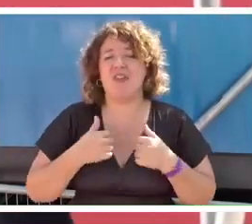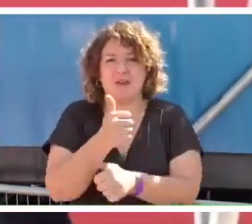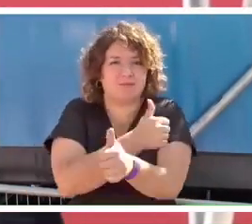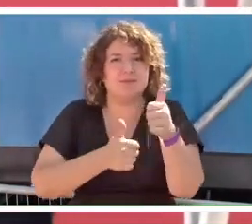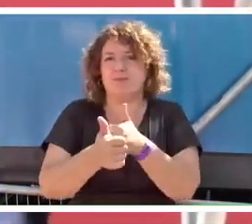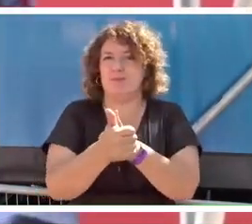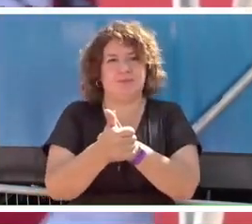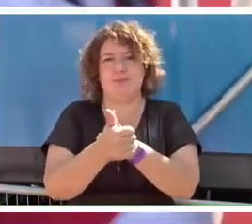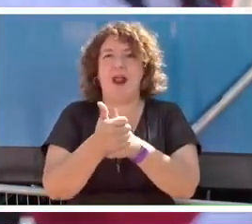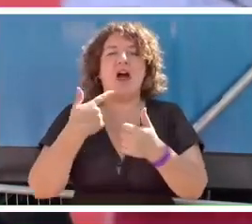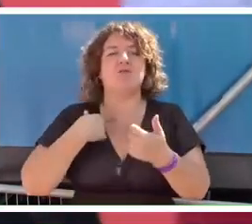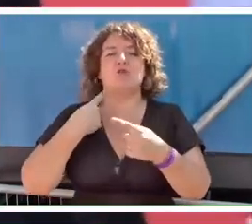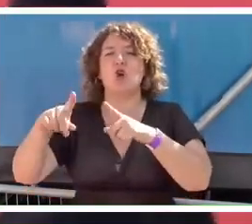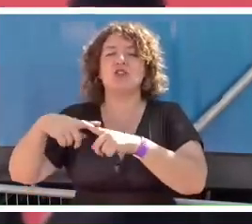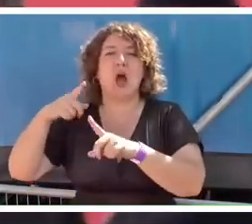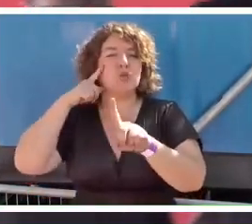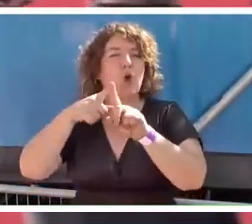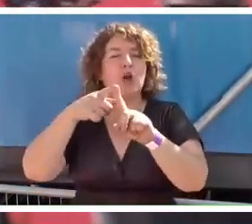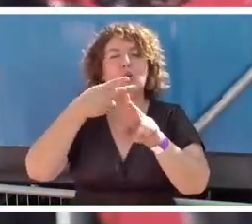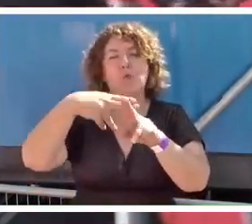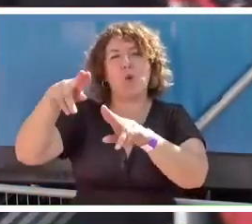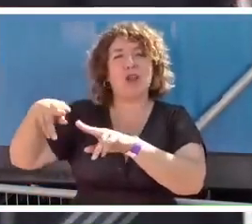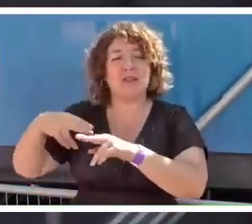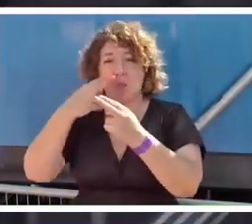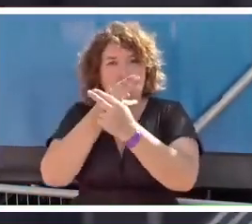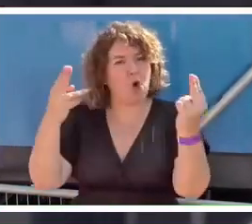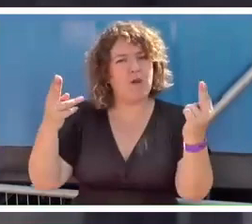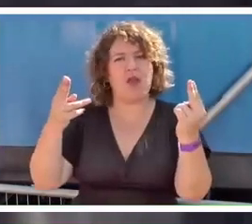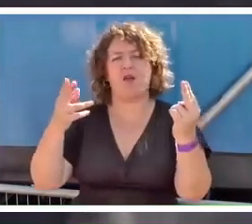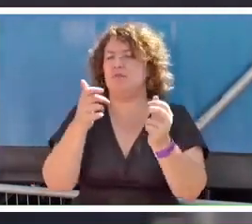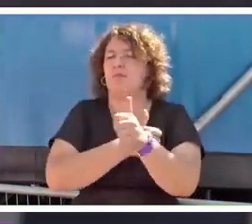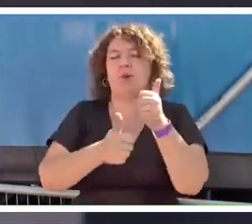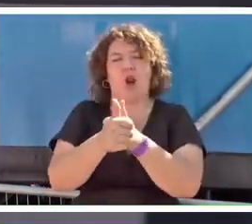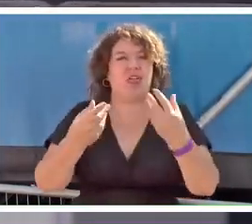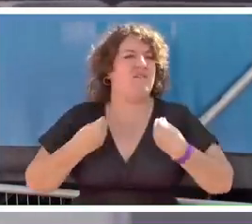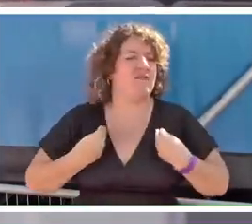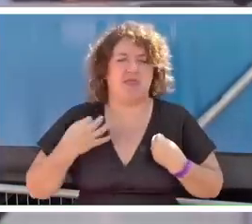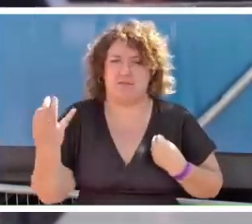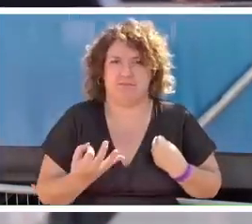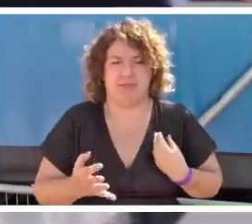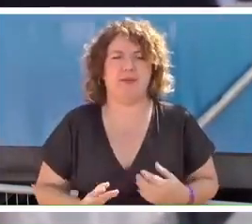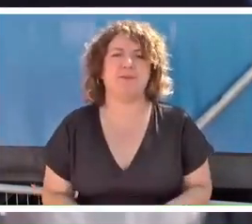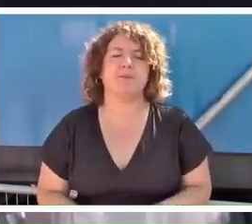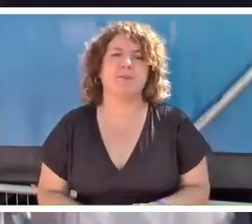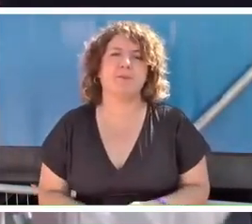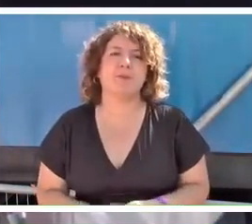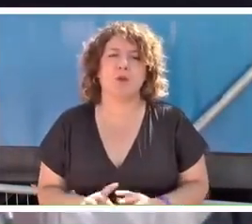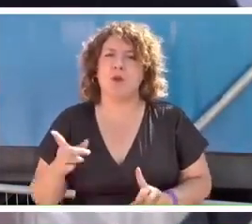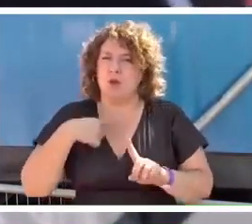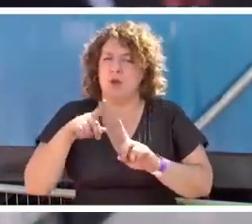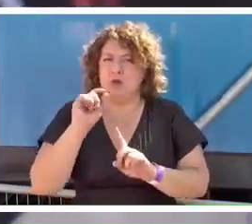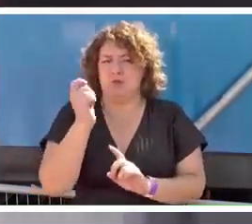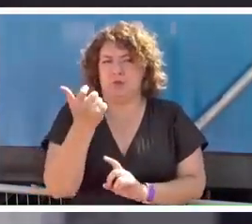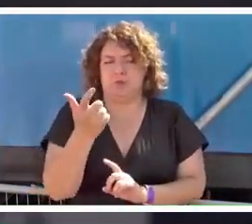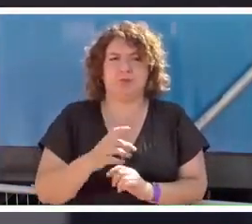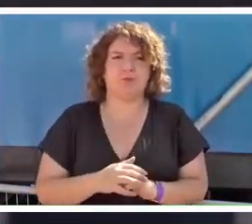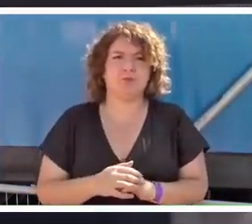nuestra acción pública. Y voy terminando. Vivimos, si me permitís, un momento